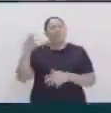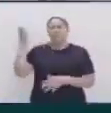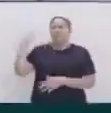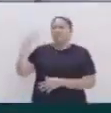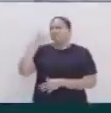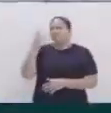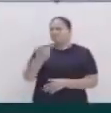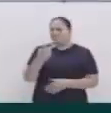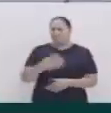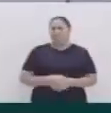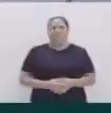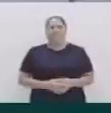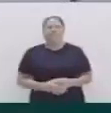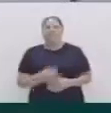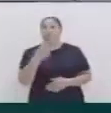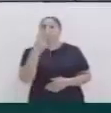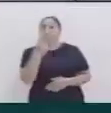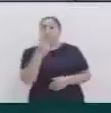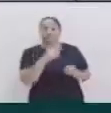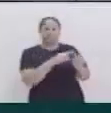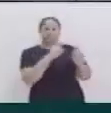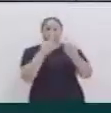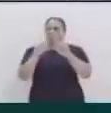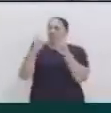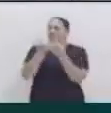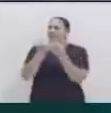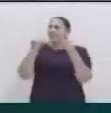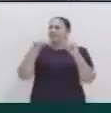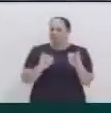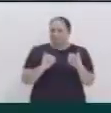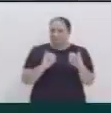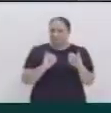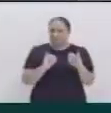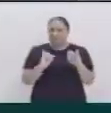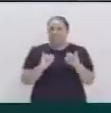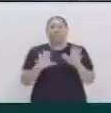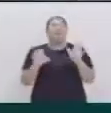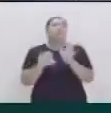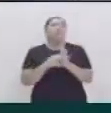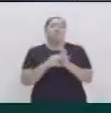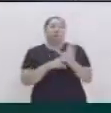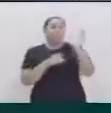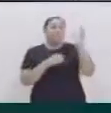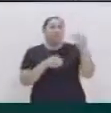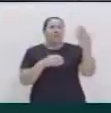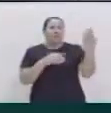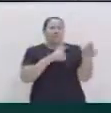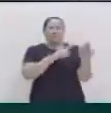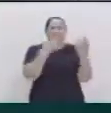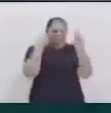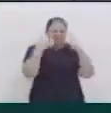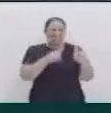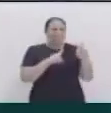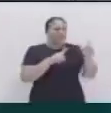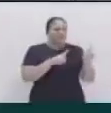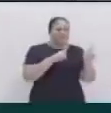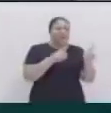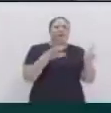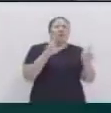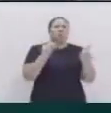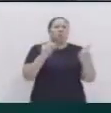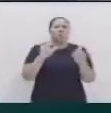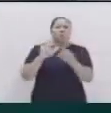dos eventos son independientes cuando la probabilidad de que ocurra el primero no afecta en que ocurra el segundo.